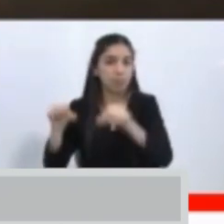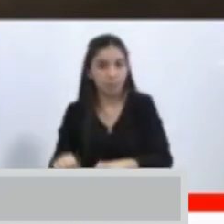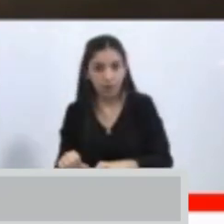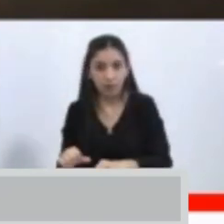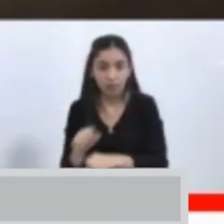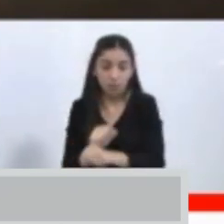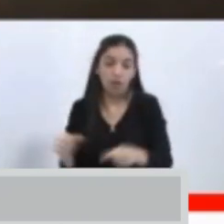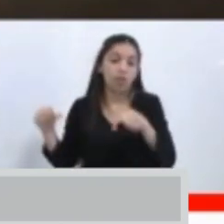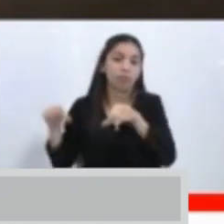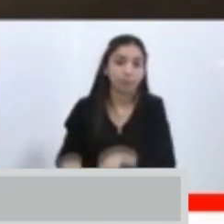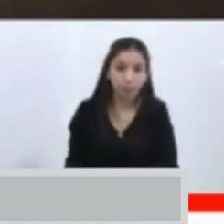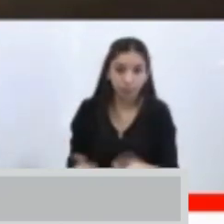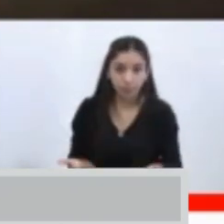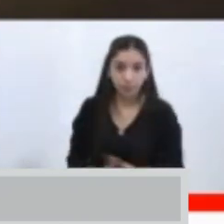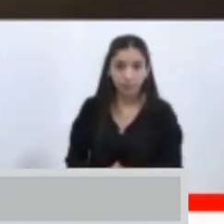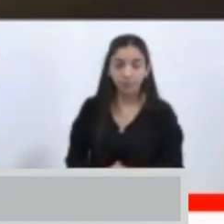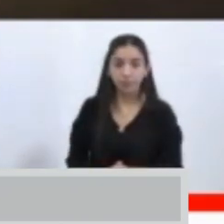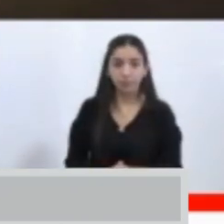puede generar inestabilidad.